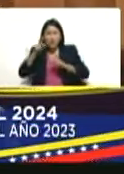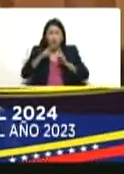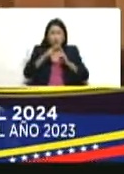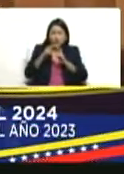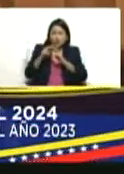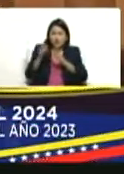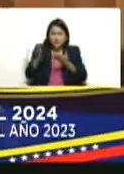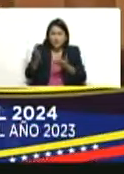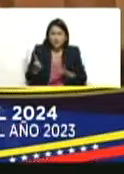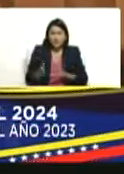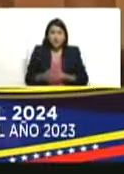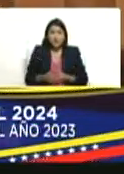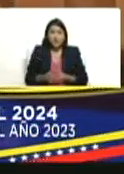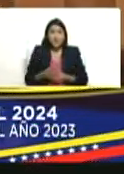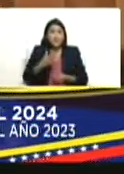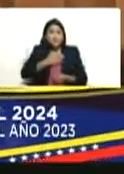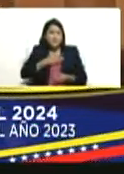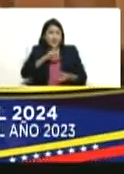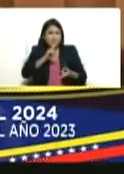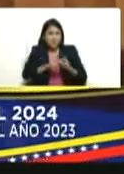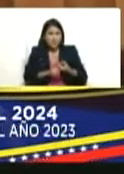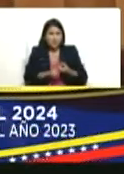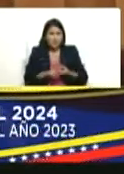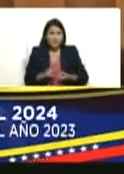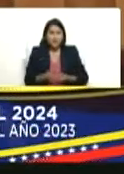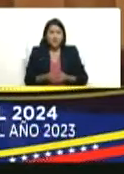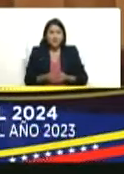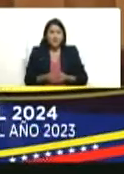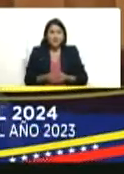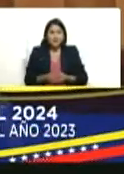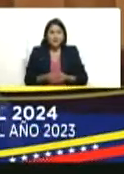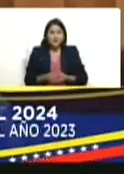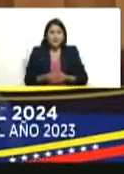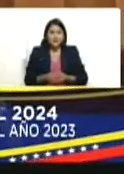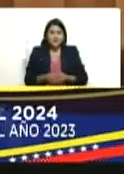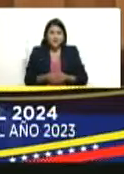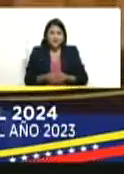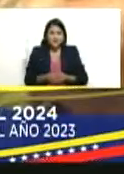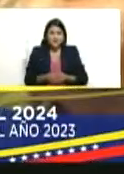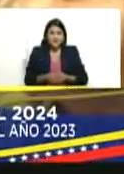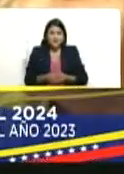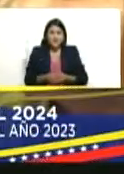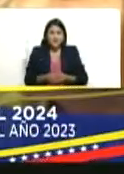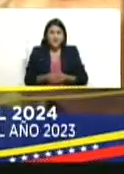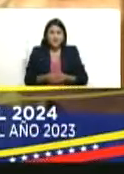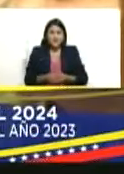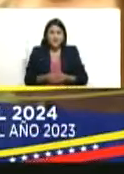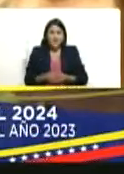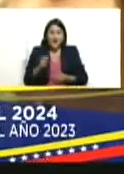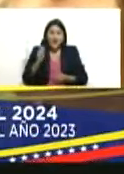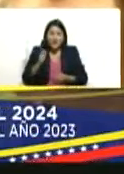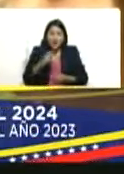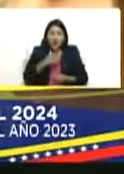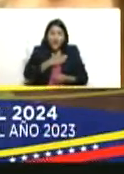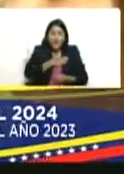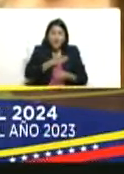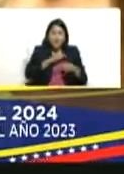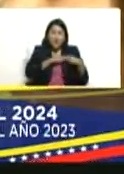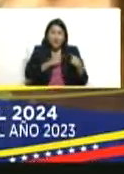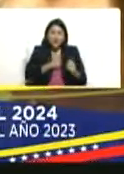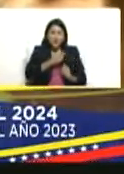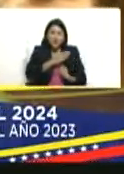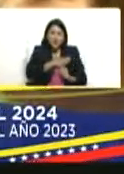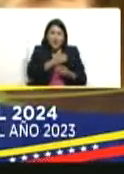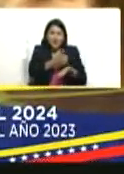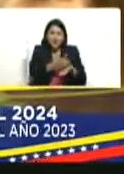Doctora Silvia Flores, magistrada de mi corazón, por favor, ayúdeme en estas ideas. No se